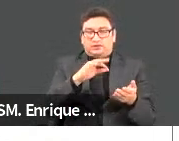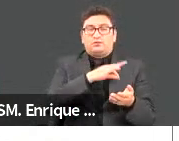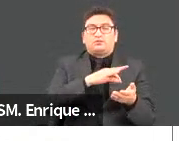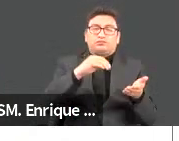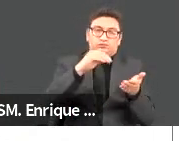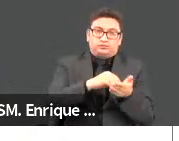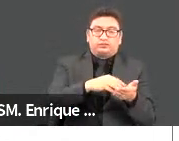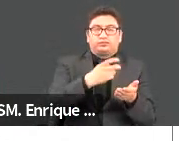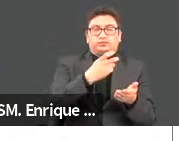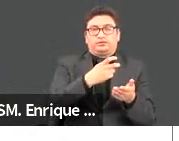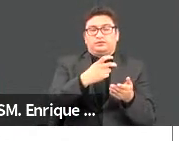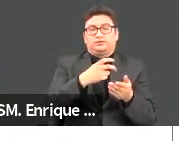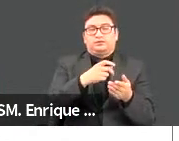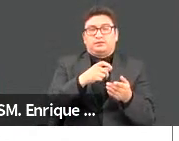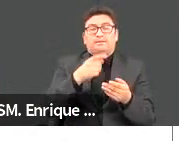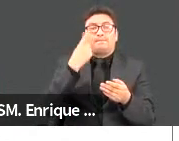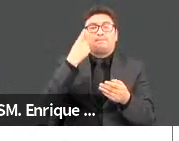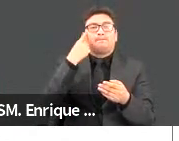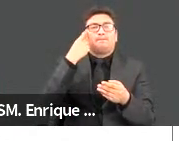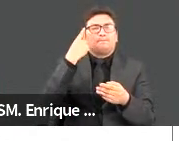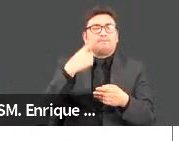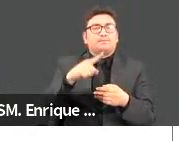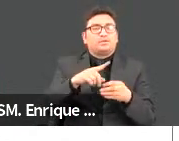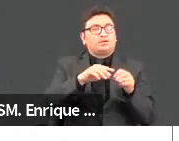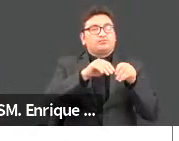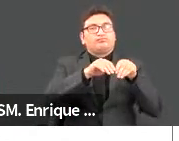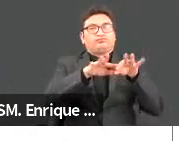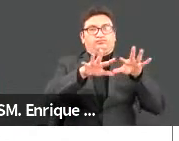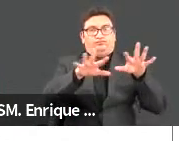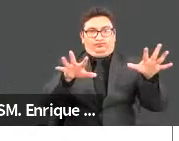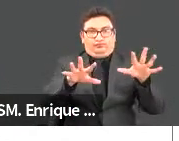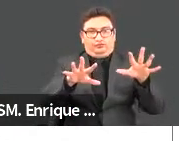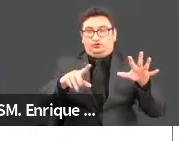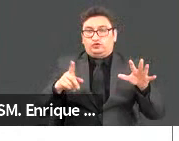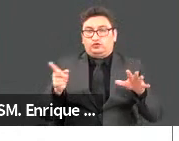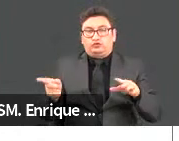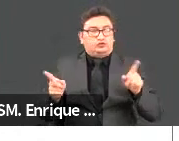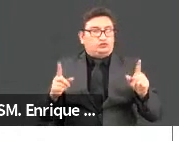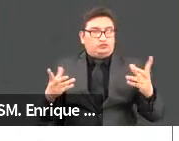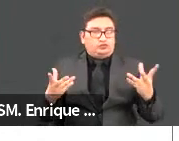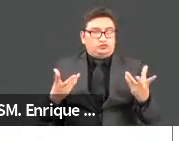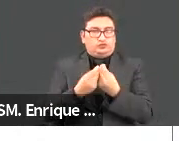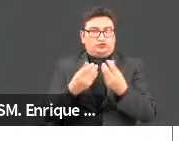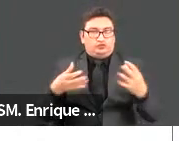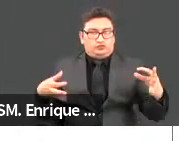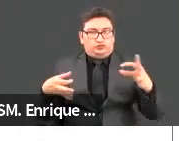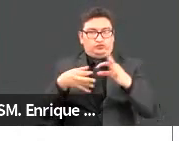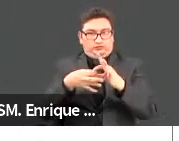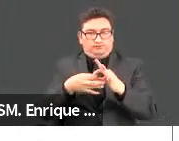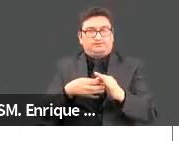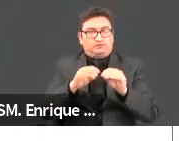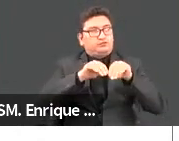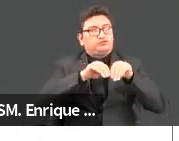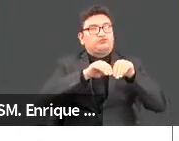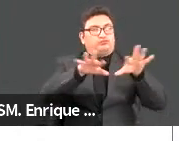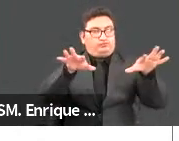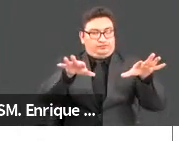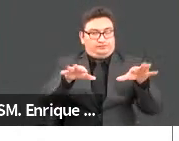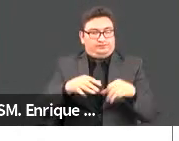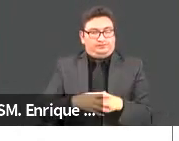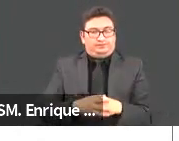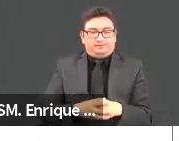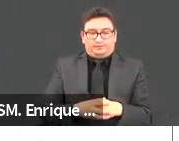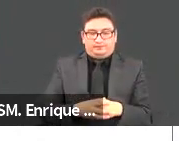Gaceta del semanario para que se complemente esta publicación,